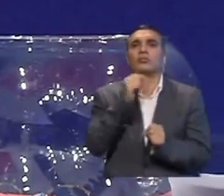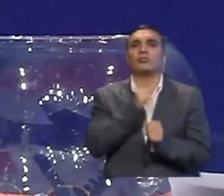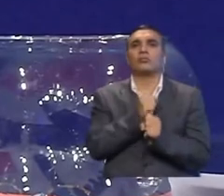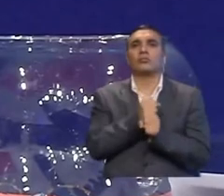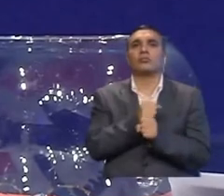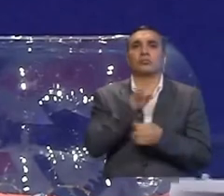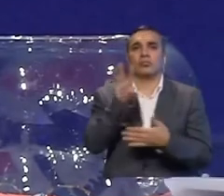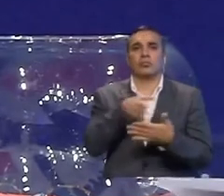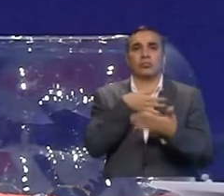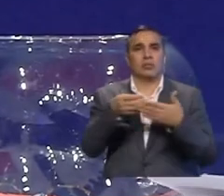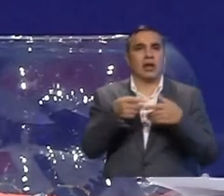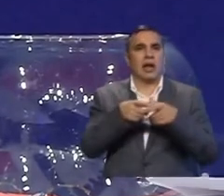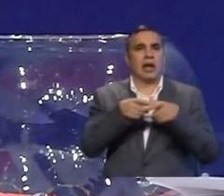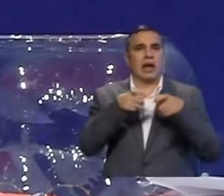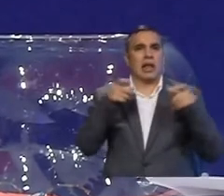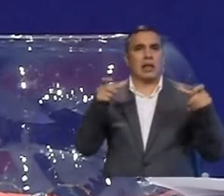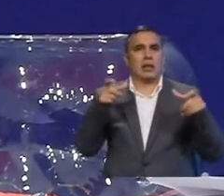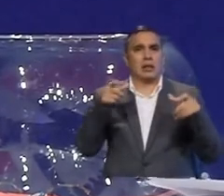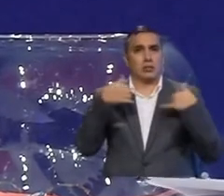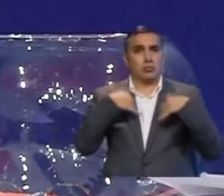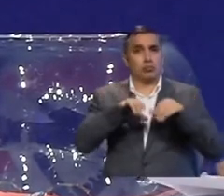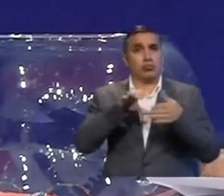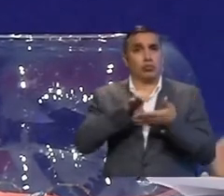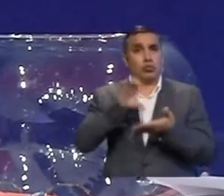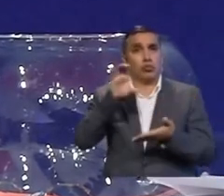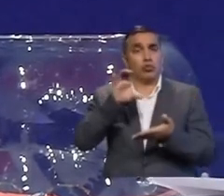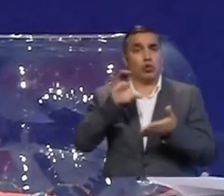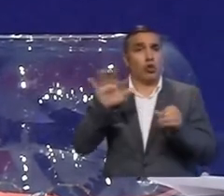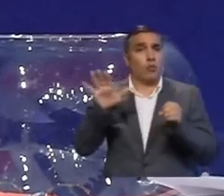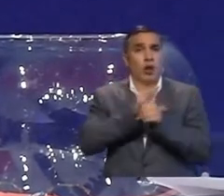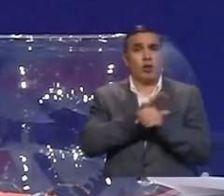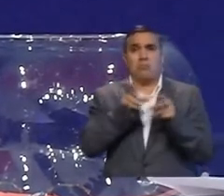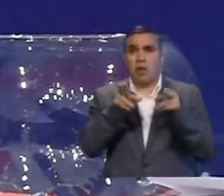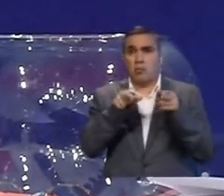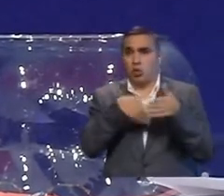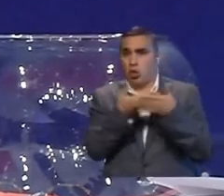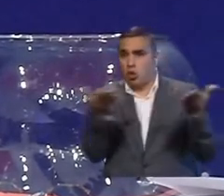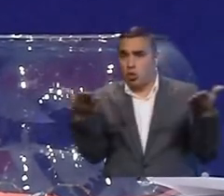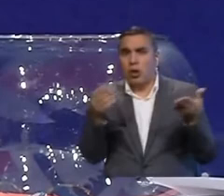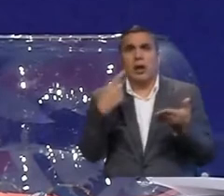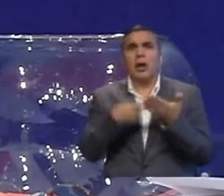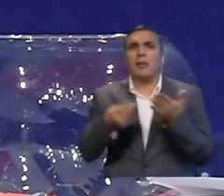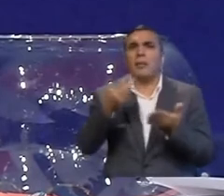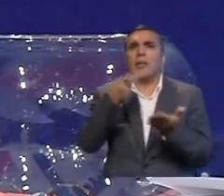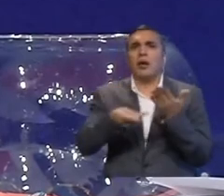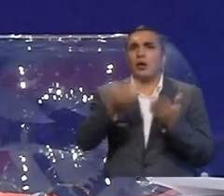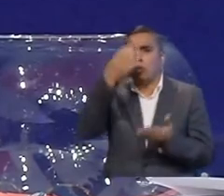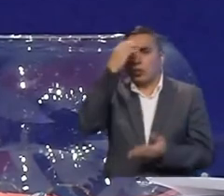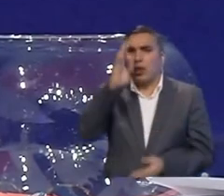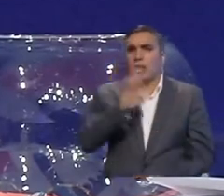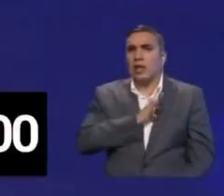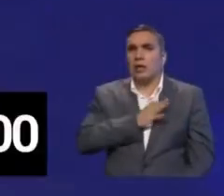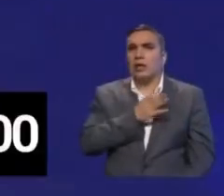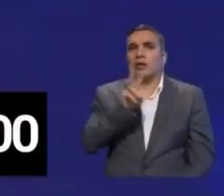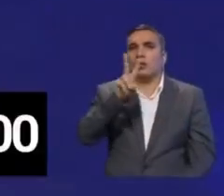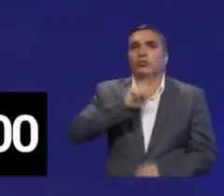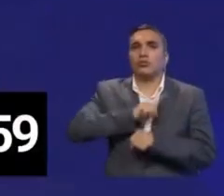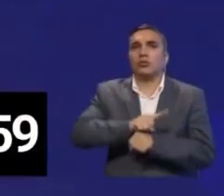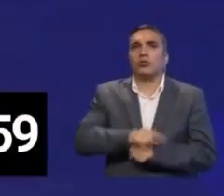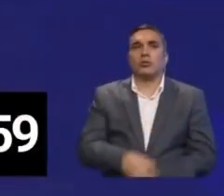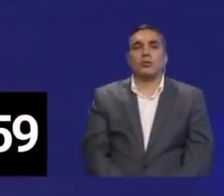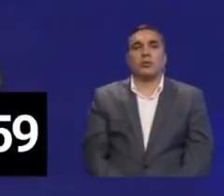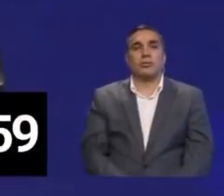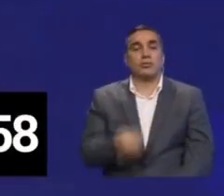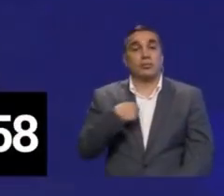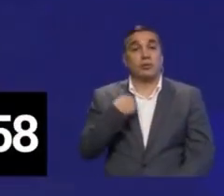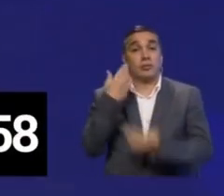curricular enorme. ¿Se mantendrá el bachillerato general unificado? ¿Qué pasará con la educación técnica? Dos minutos. Nuestra